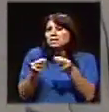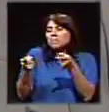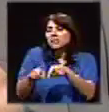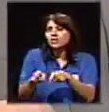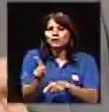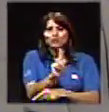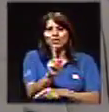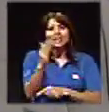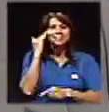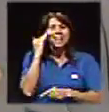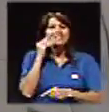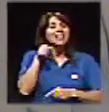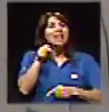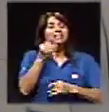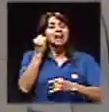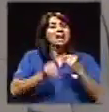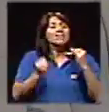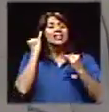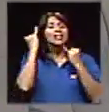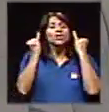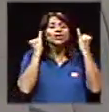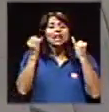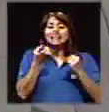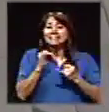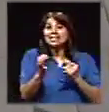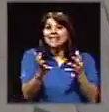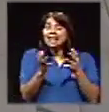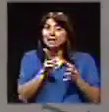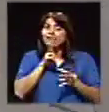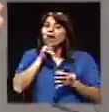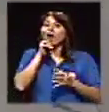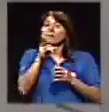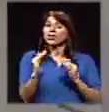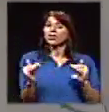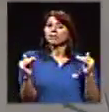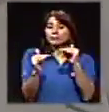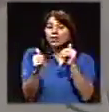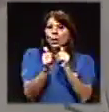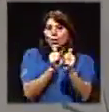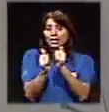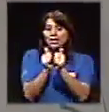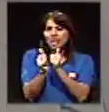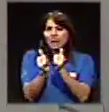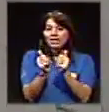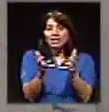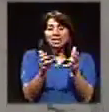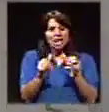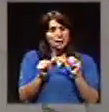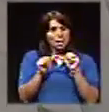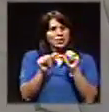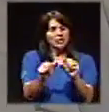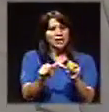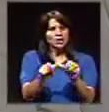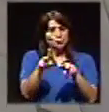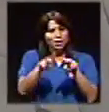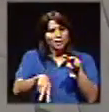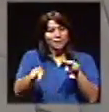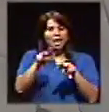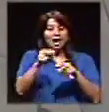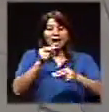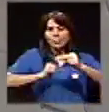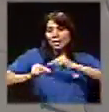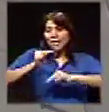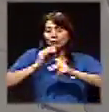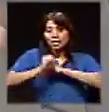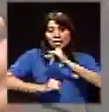las ideologías, que si se quiere ganar espacios de competitividad y mantener el edge, mantener una ventaja en los mercados